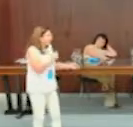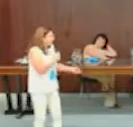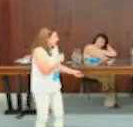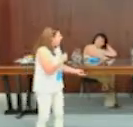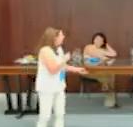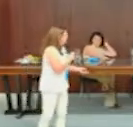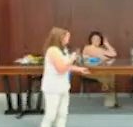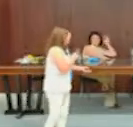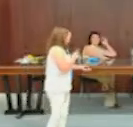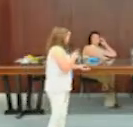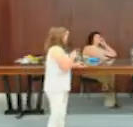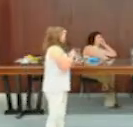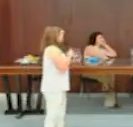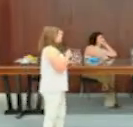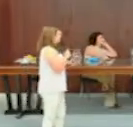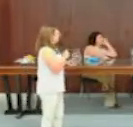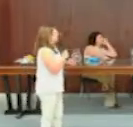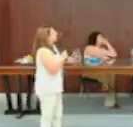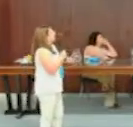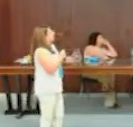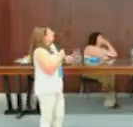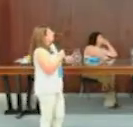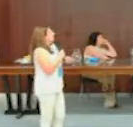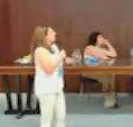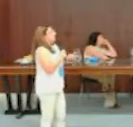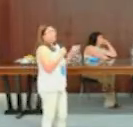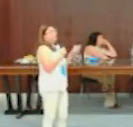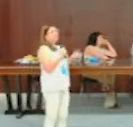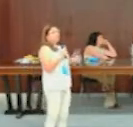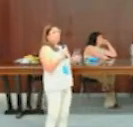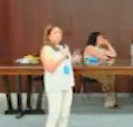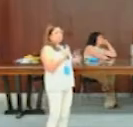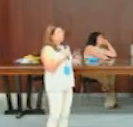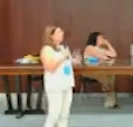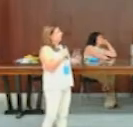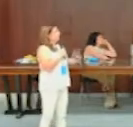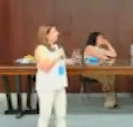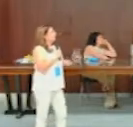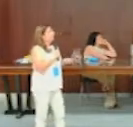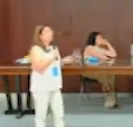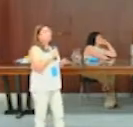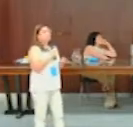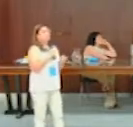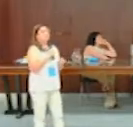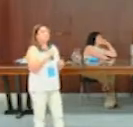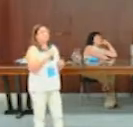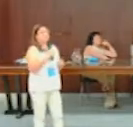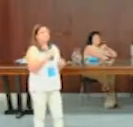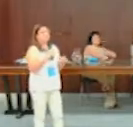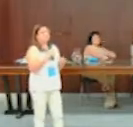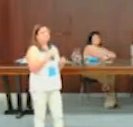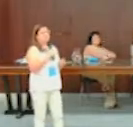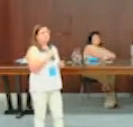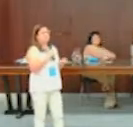Terminaba atendiendo en el pasillo, ¿sí? Tiene que tener algún grado de comodidad. Debe haber privacidad.